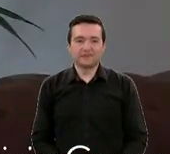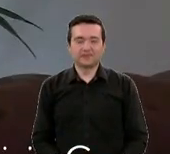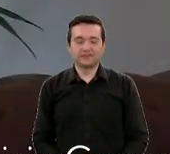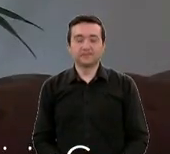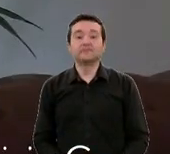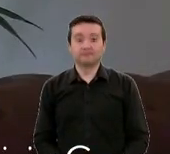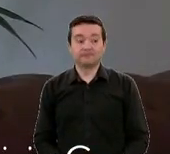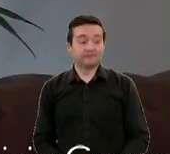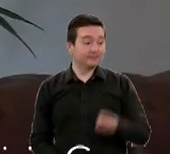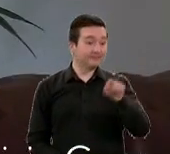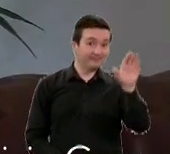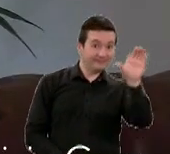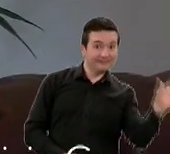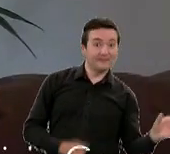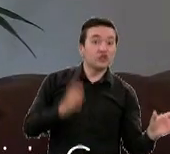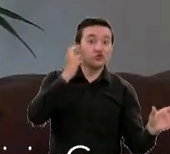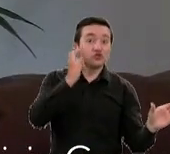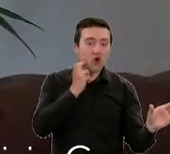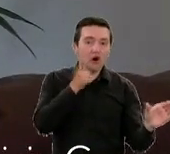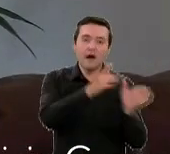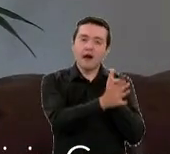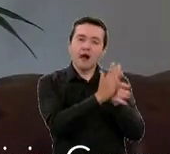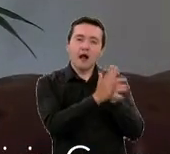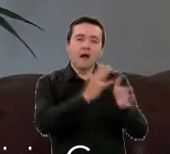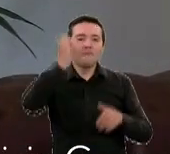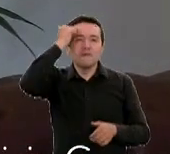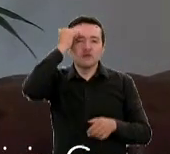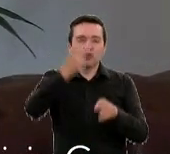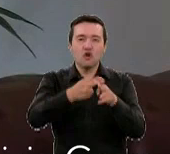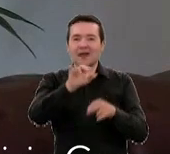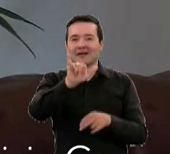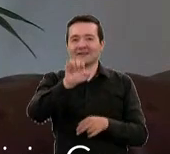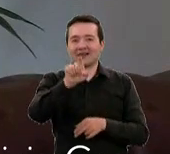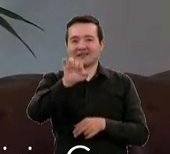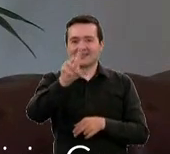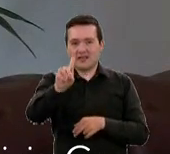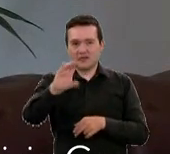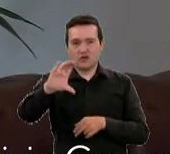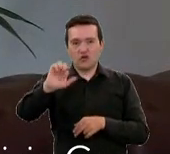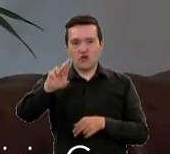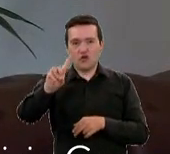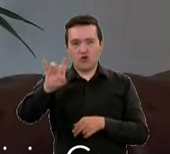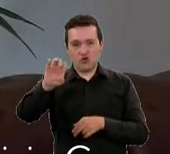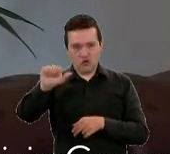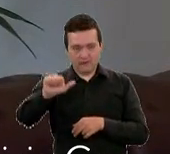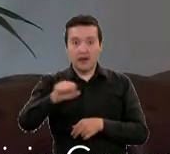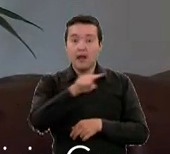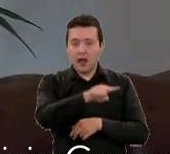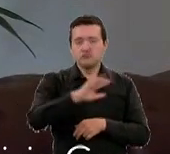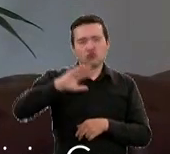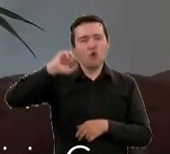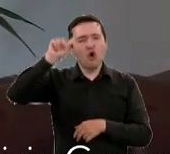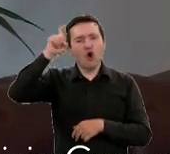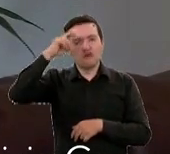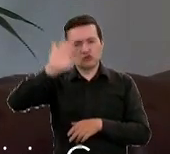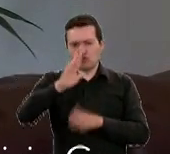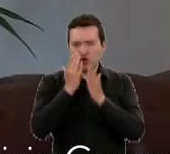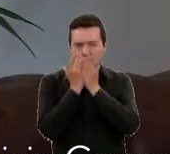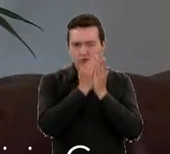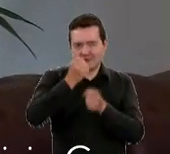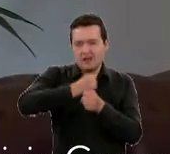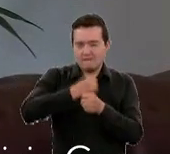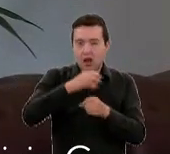Y en Chocó conocimos la historia del profesor Yesid Córdoba, un docente de un colegio público que debe vivir una verdadera